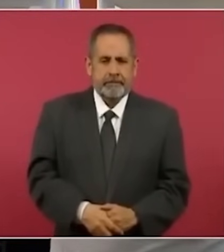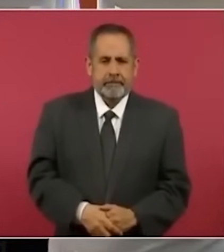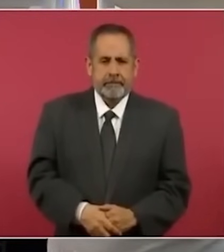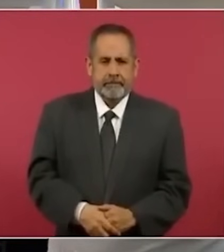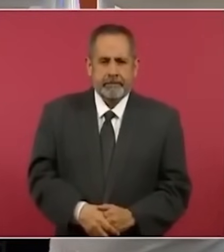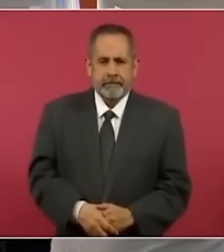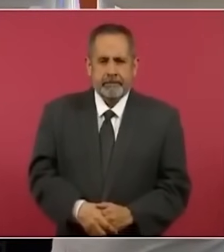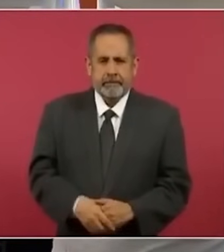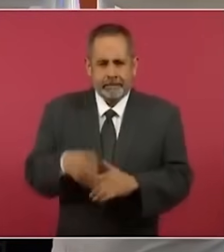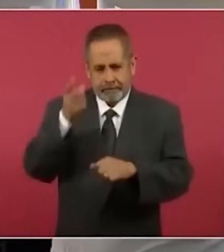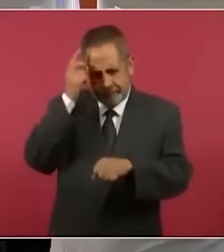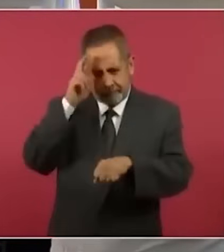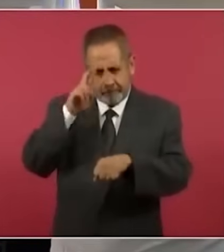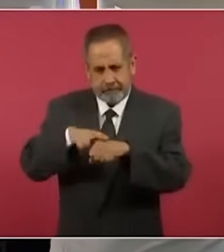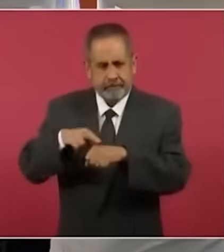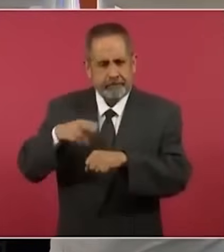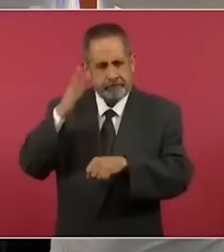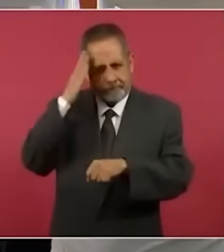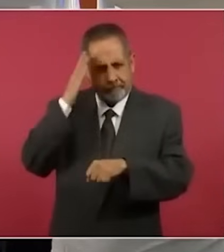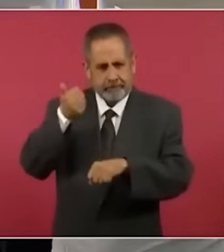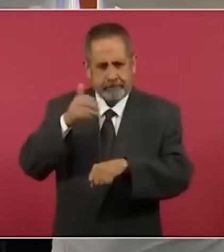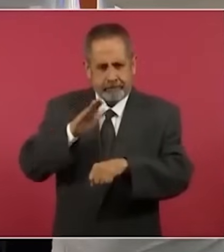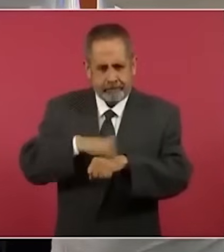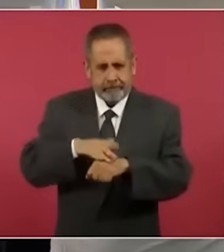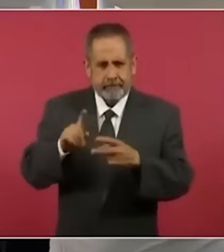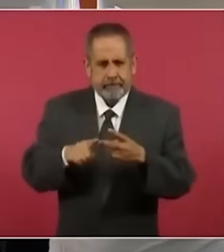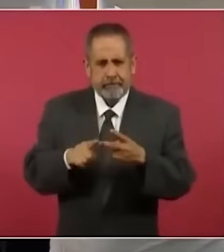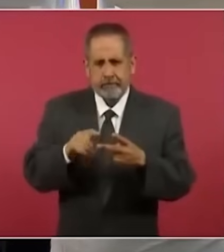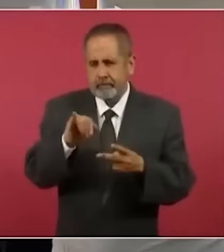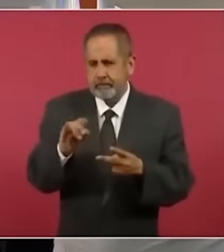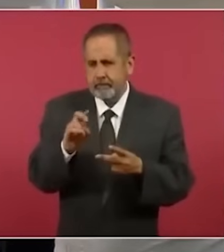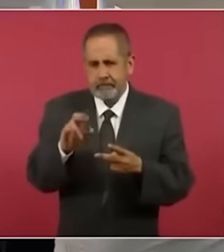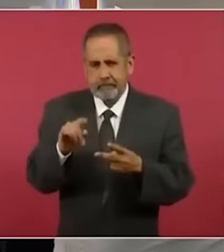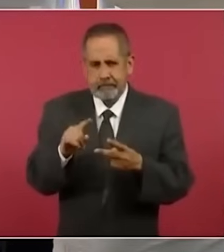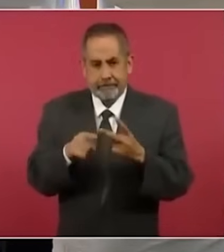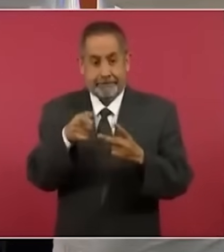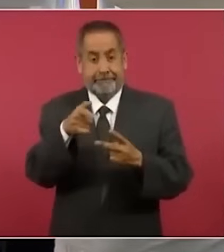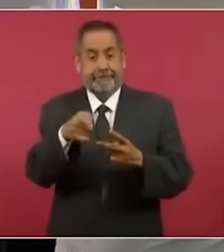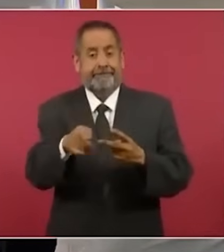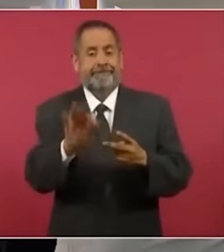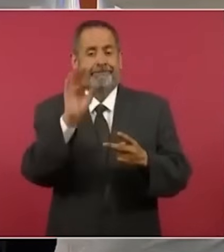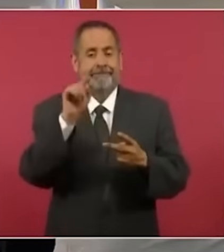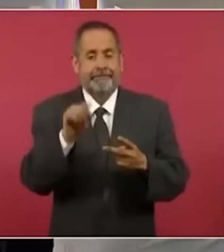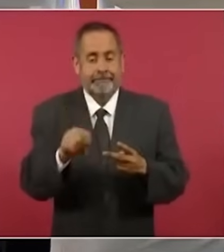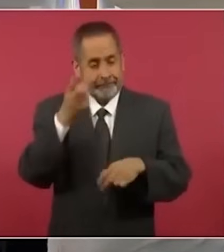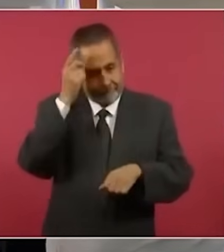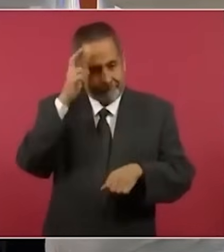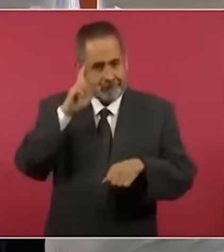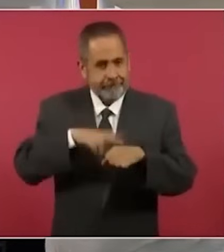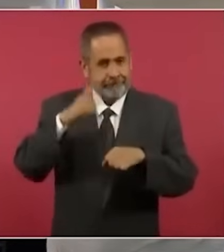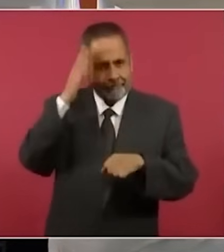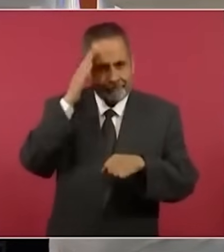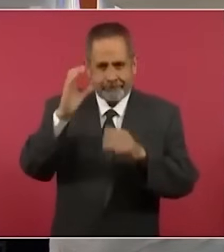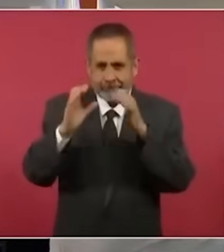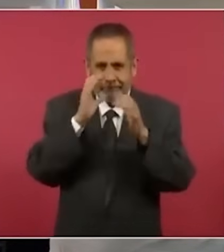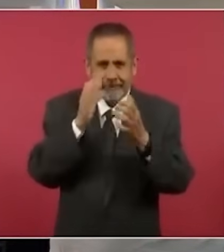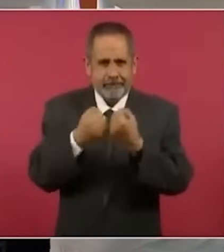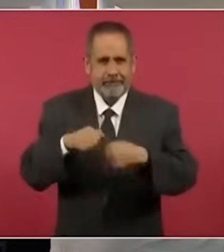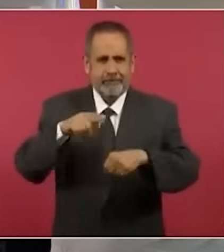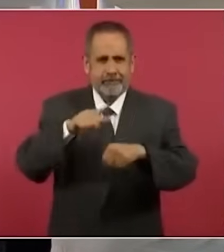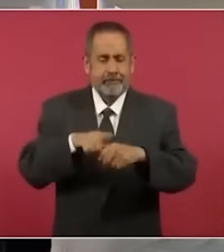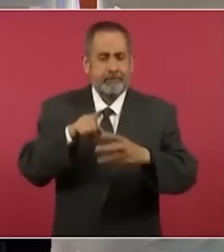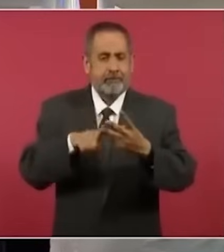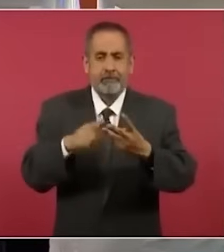Dirección General de Administración, Dirección de Asuntos Jurídicos. Aquí está. Dirección General de Comunicación